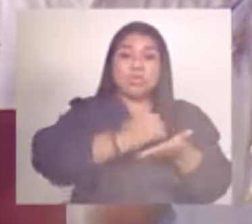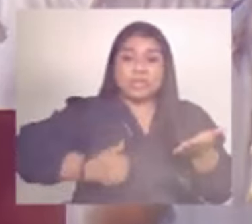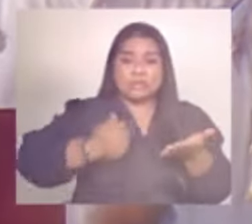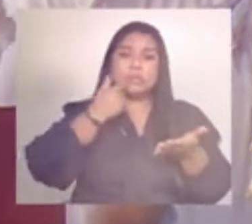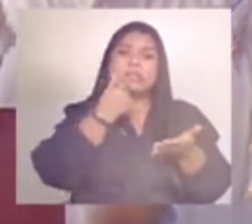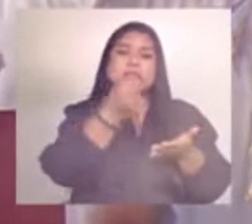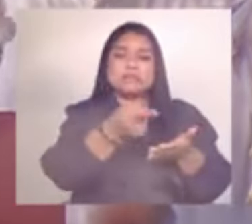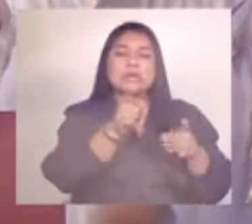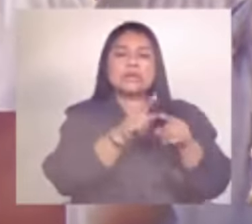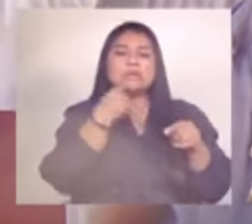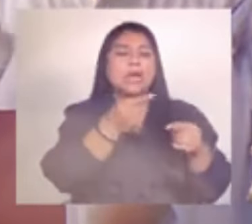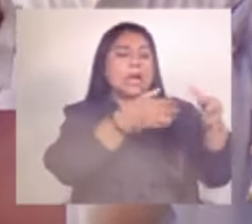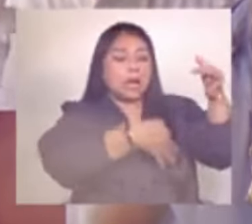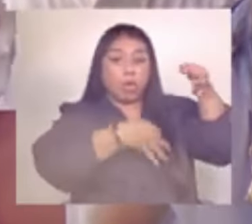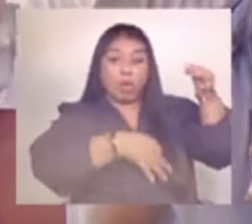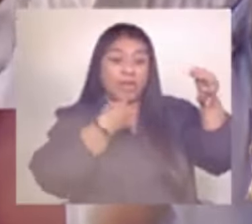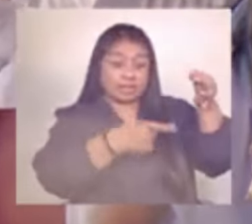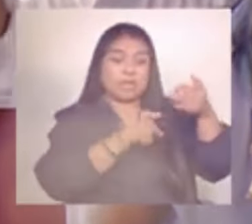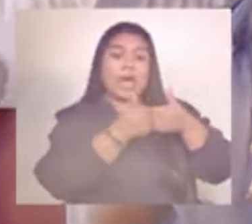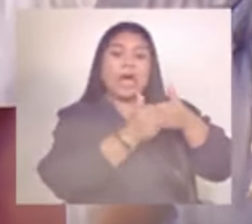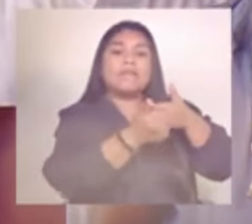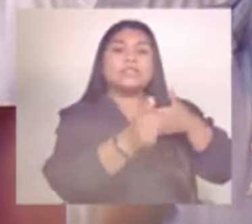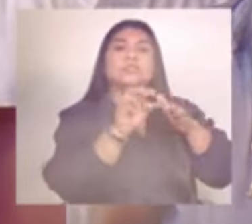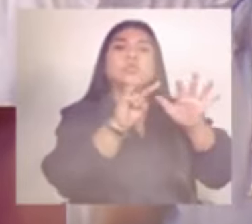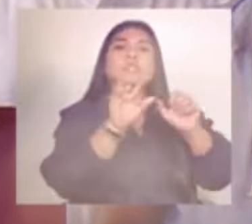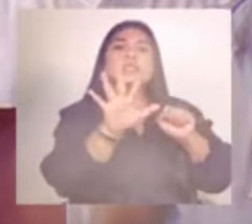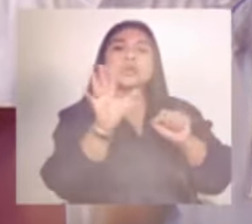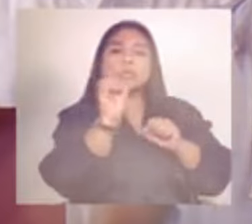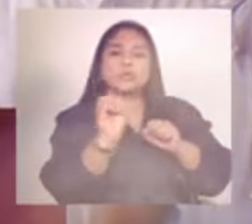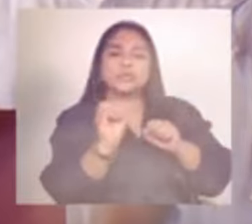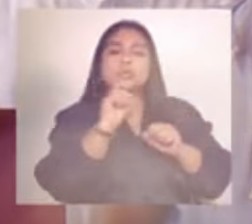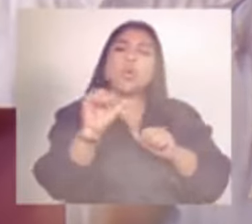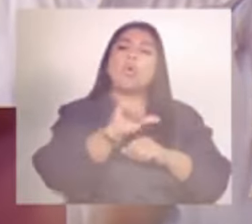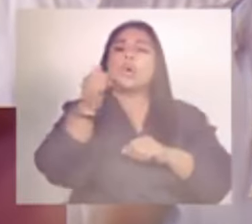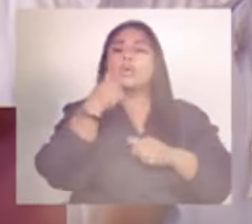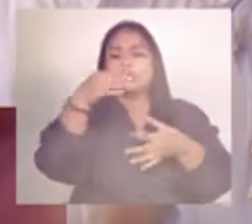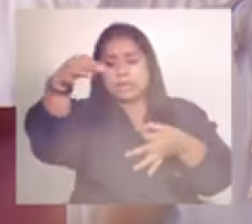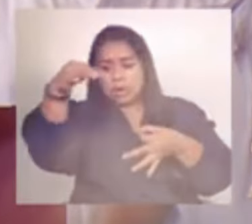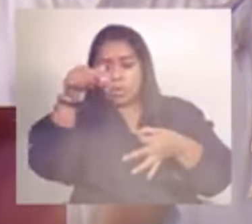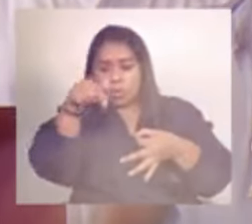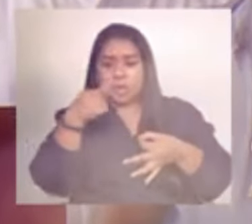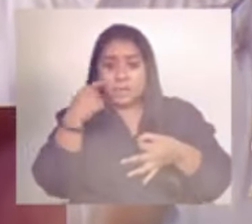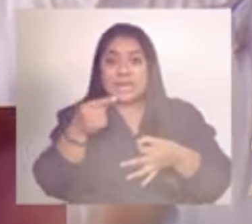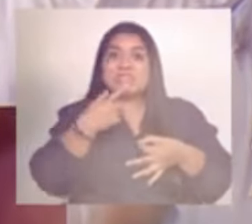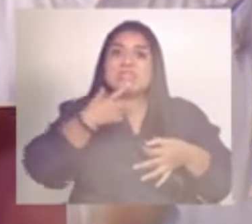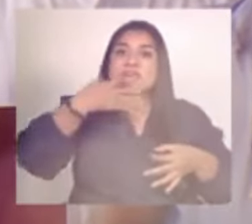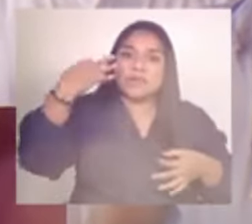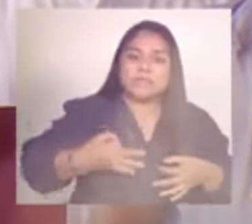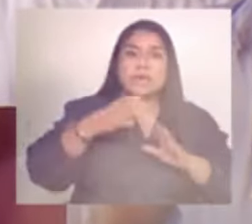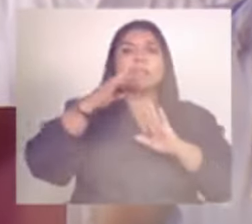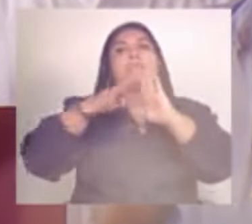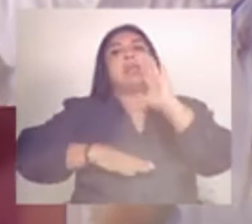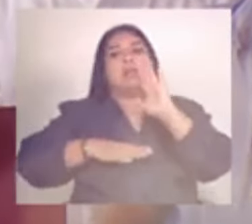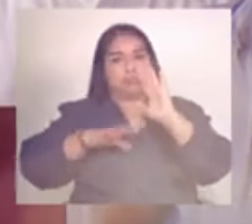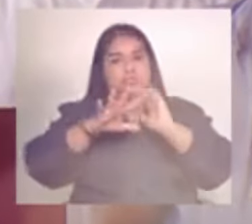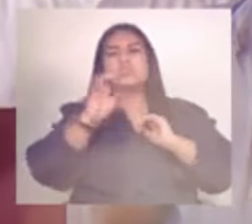decían en el papel que había un avance del 85%, otros el avance, y cuando el avance real era mucho menor, del